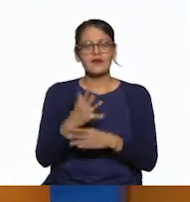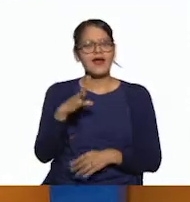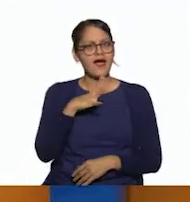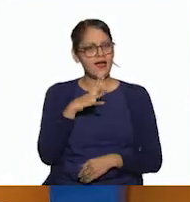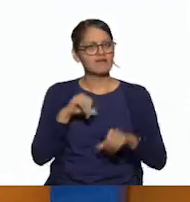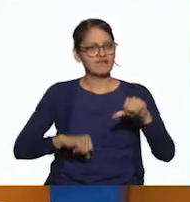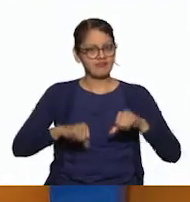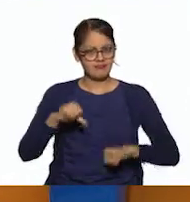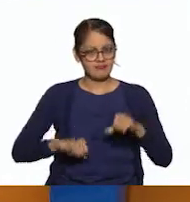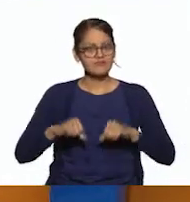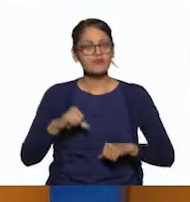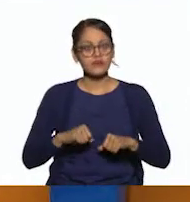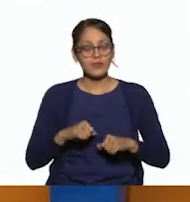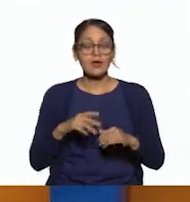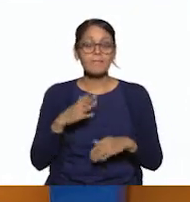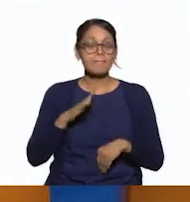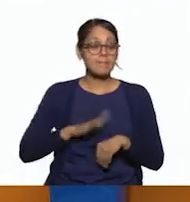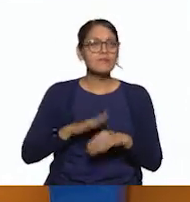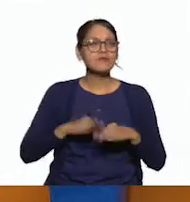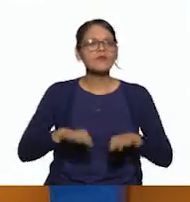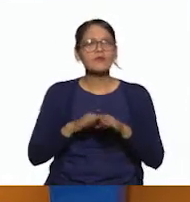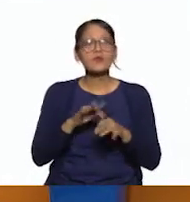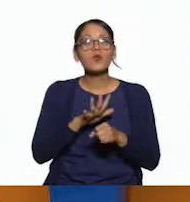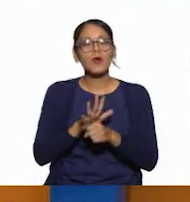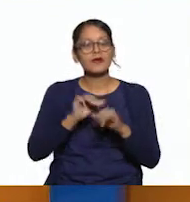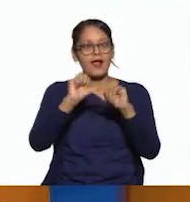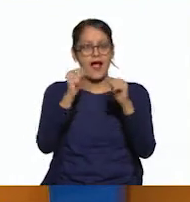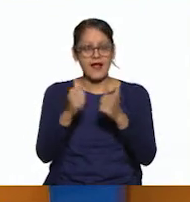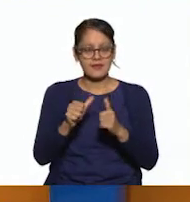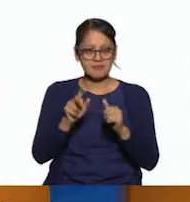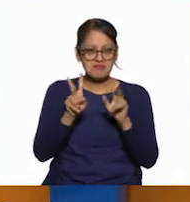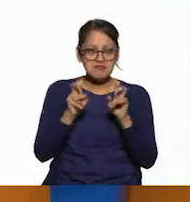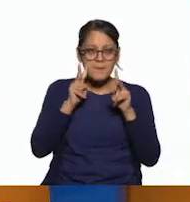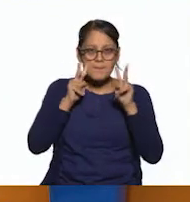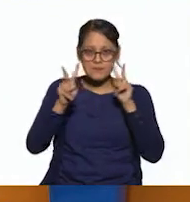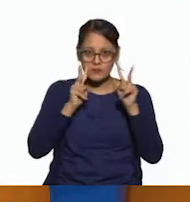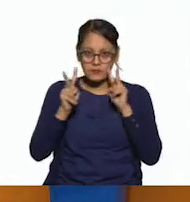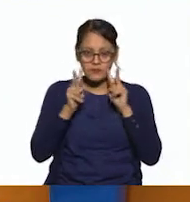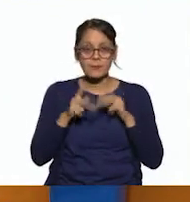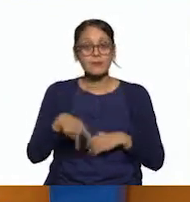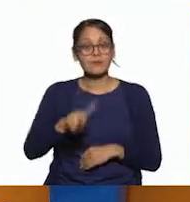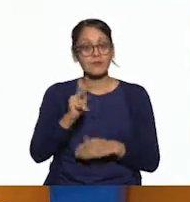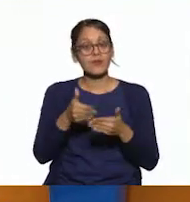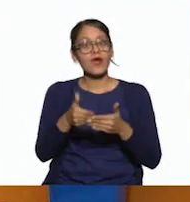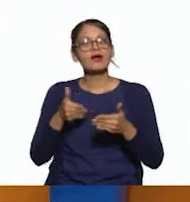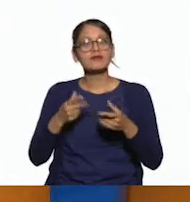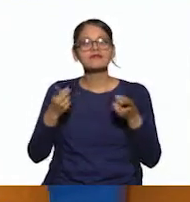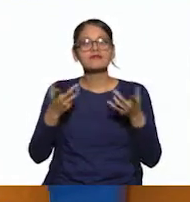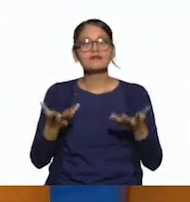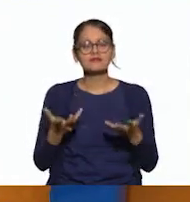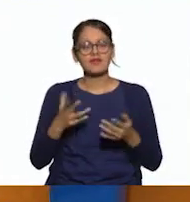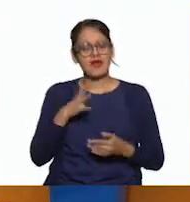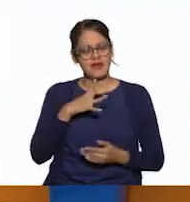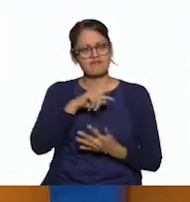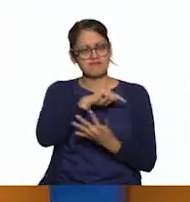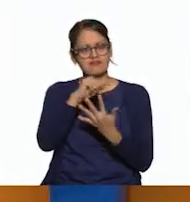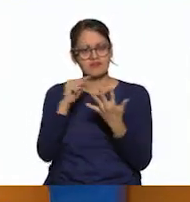muchas actividades que vamos a realizar, sobre todo en artes visuales. Sin embargo, vamos a realizar